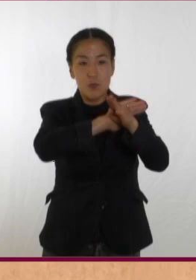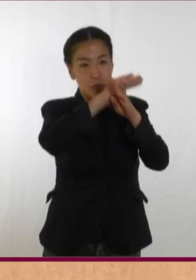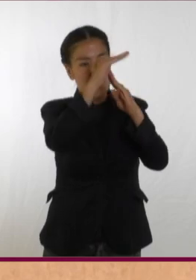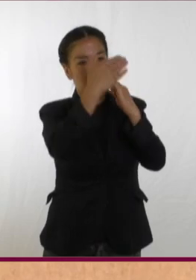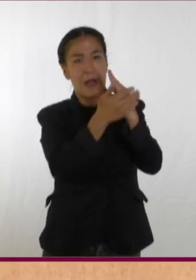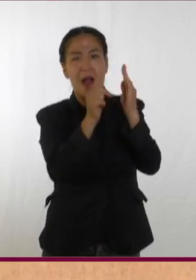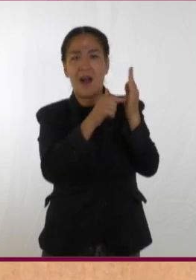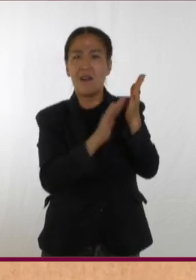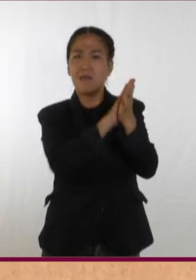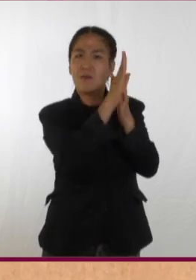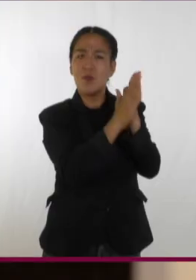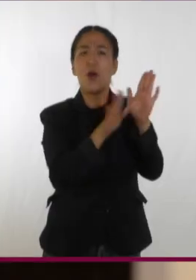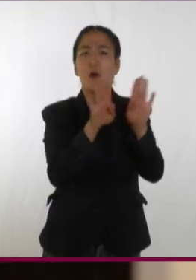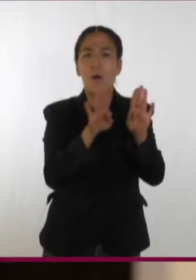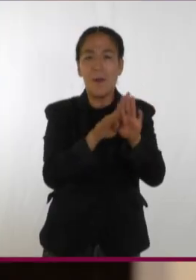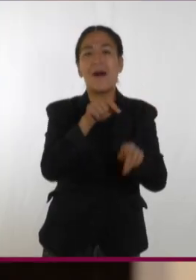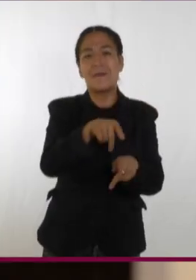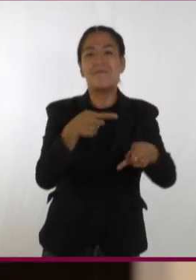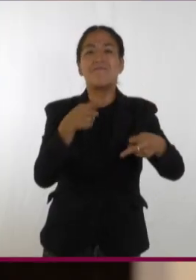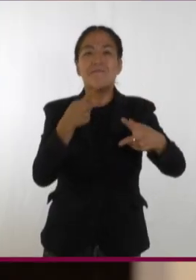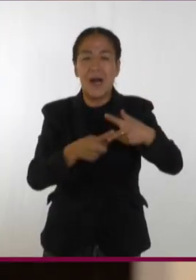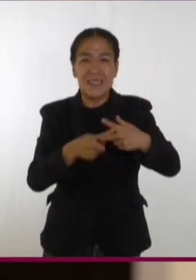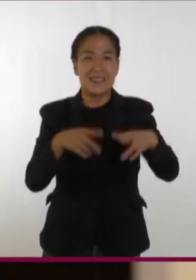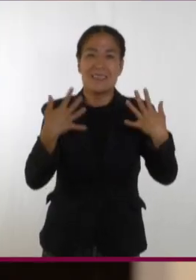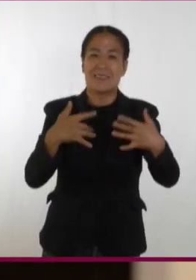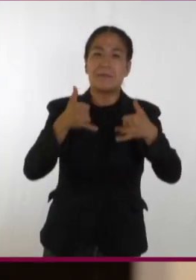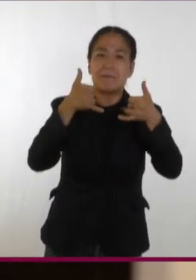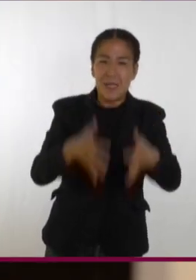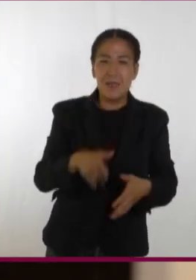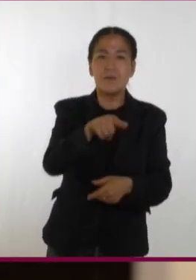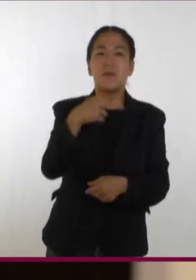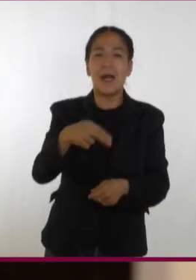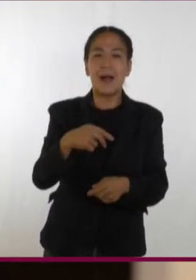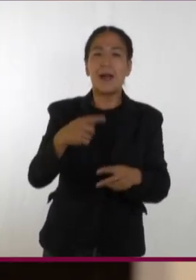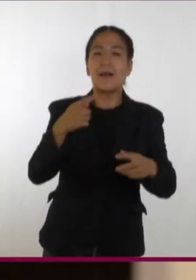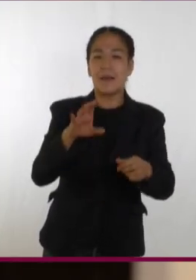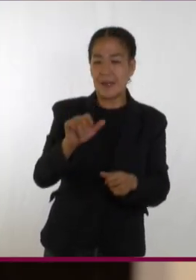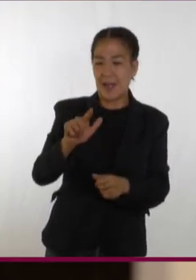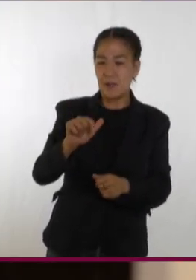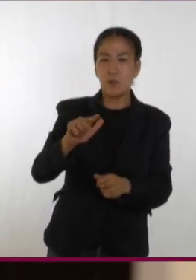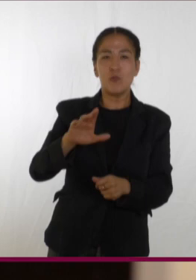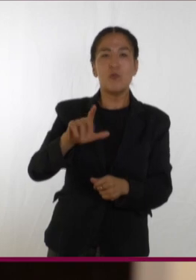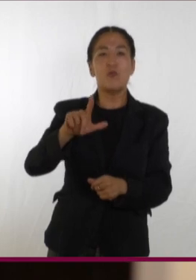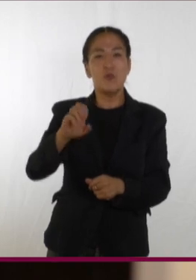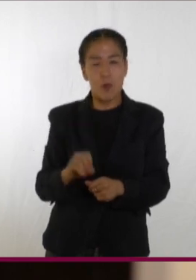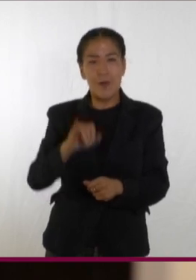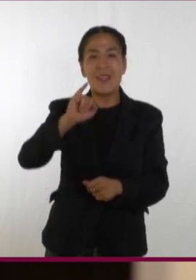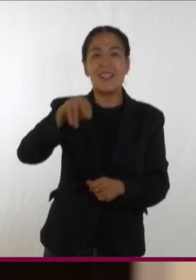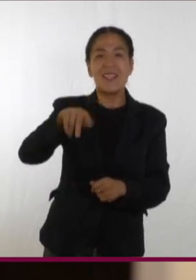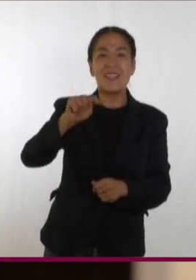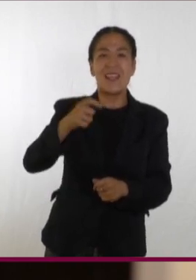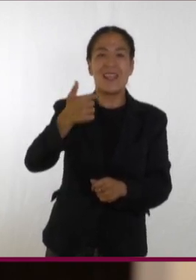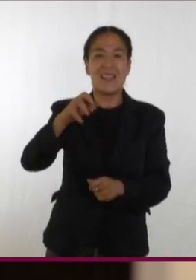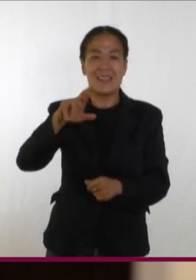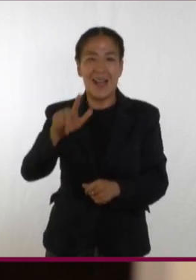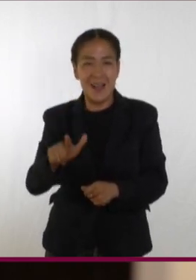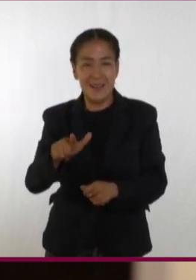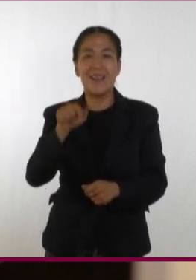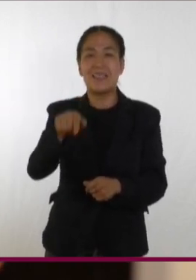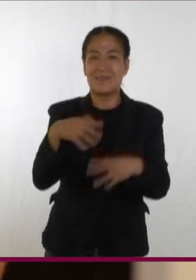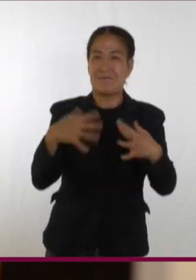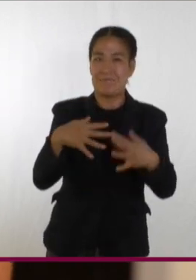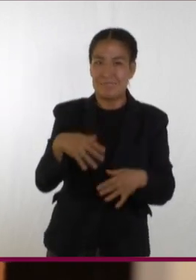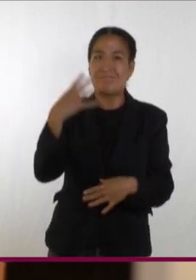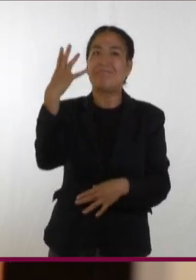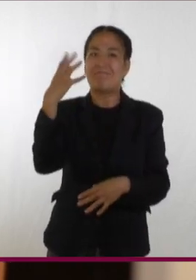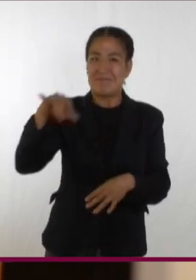área bajo la curva, esa es una rama de las matemáticas que es bastante más pesada, que se llama el cálculo integral. Que